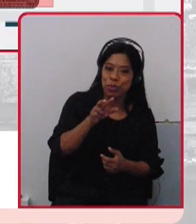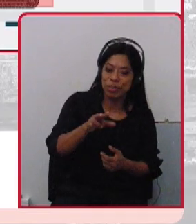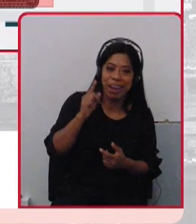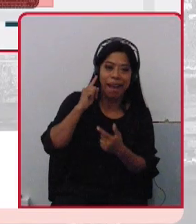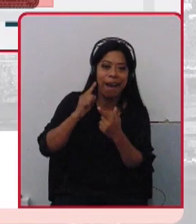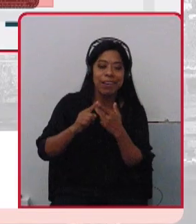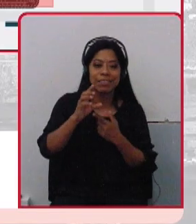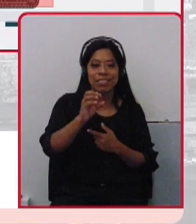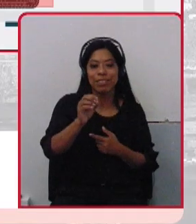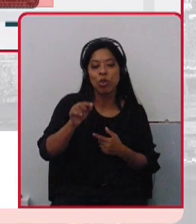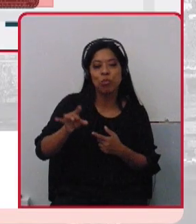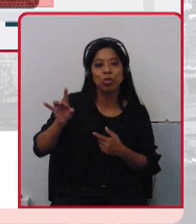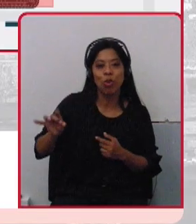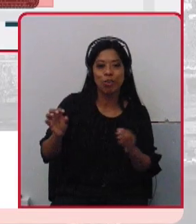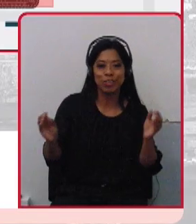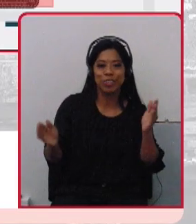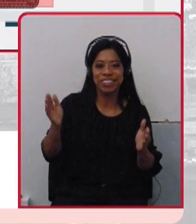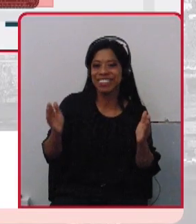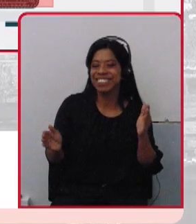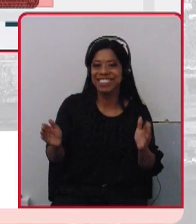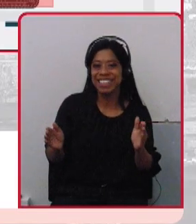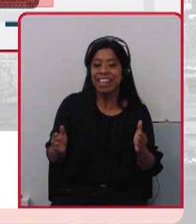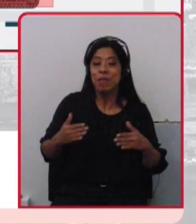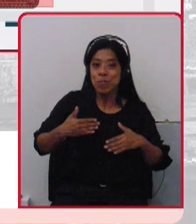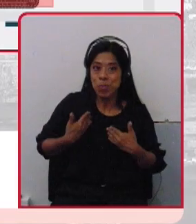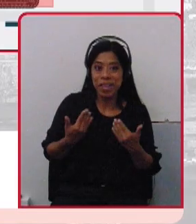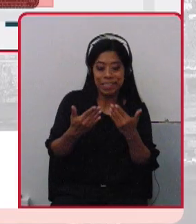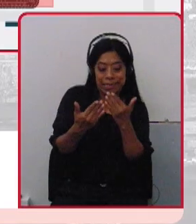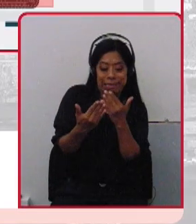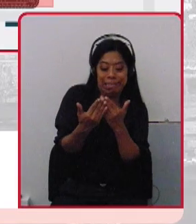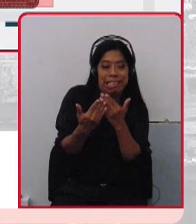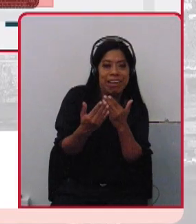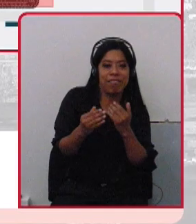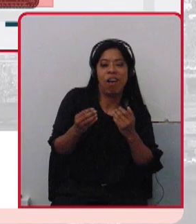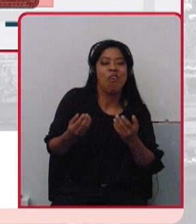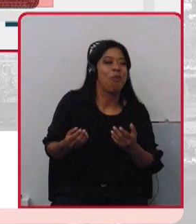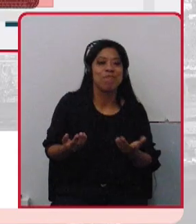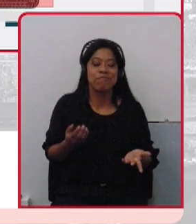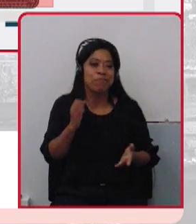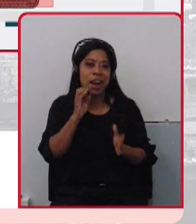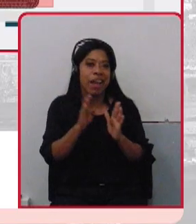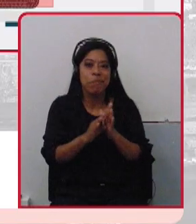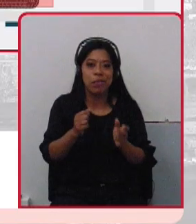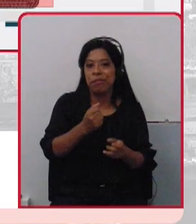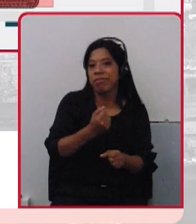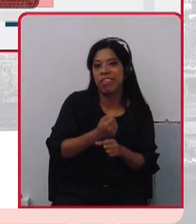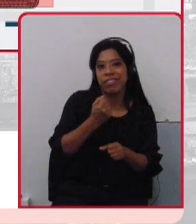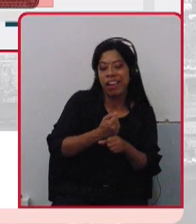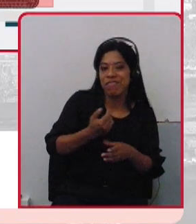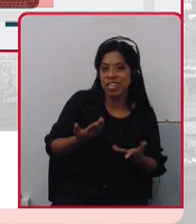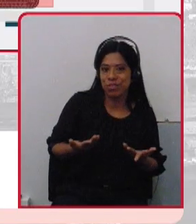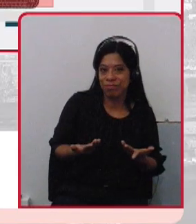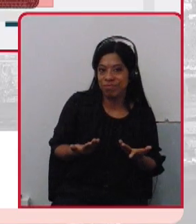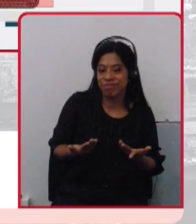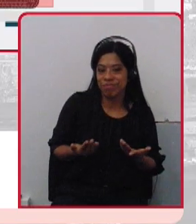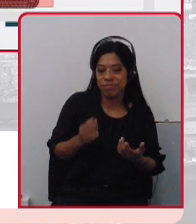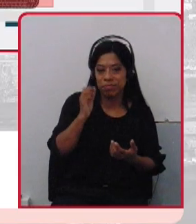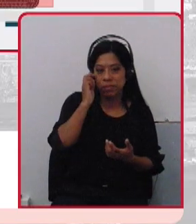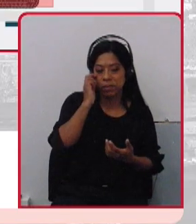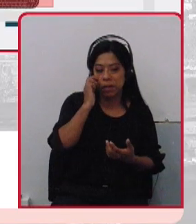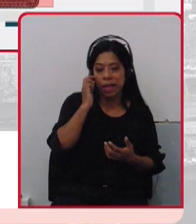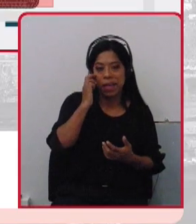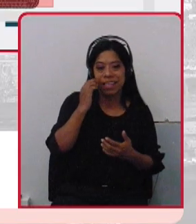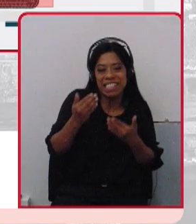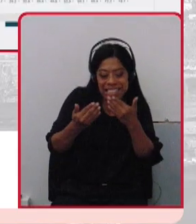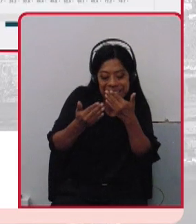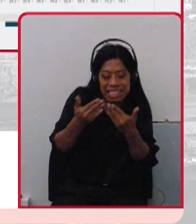un 0.8 como ratios de ocurrencia de que pueda generarse o materializarse esta este